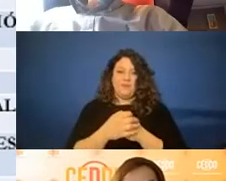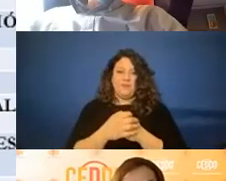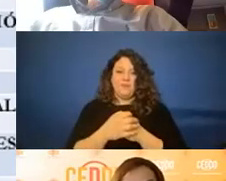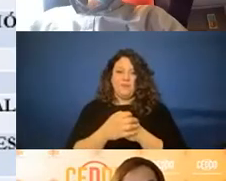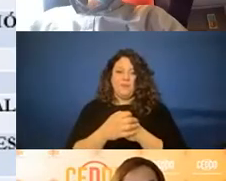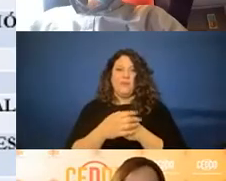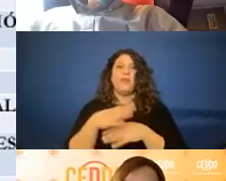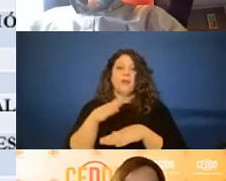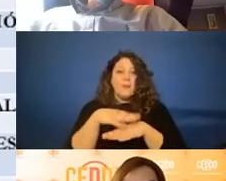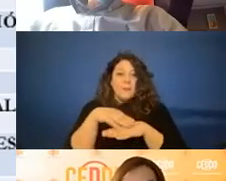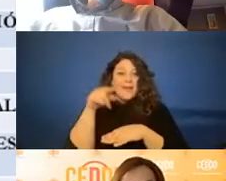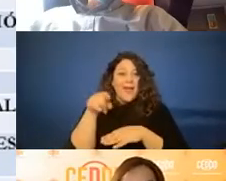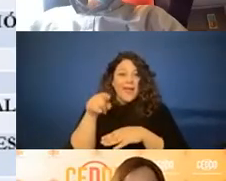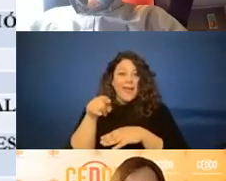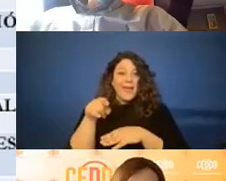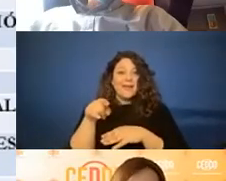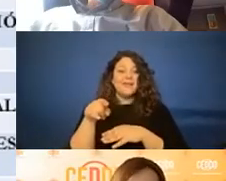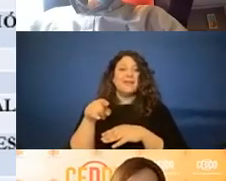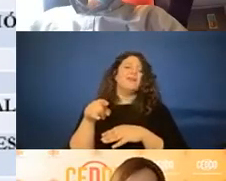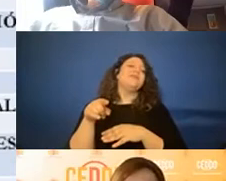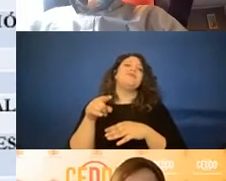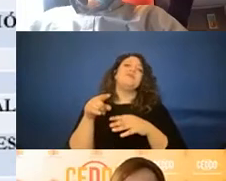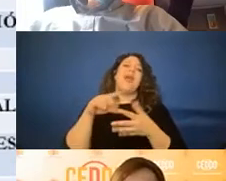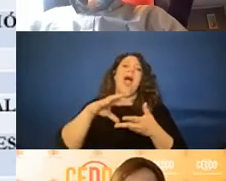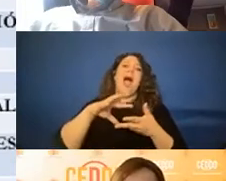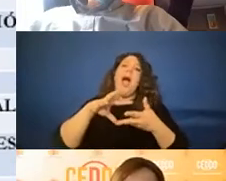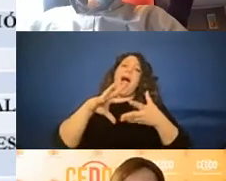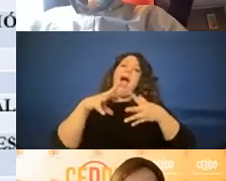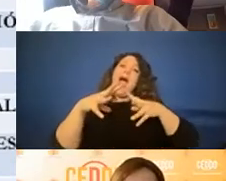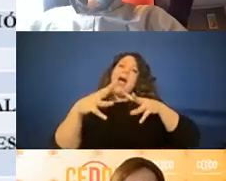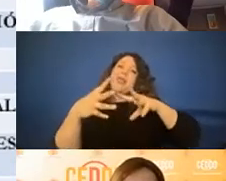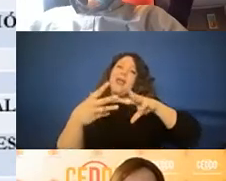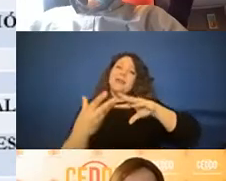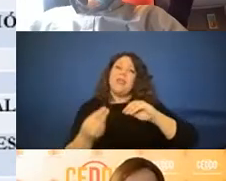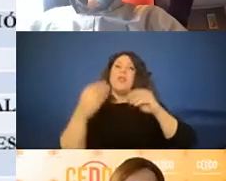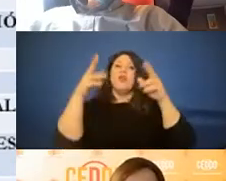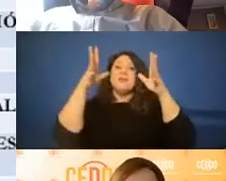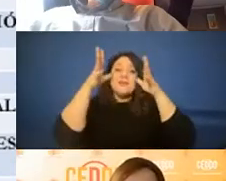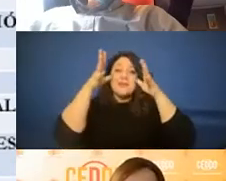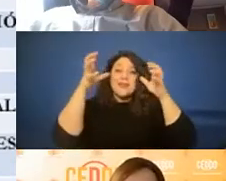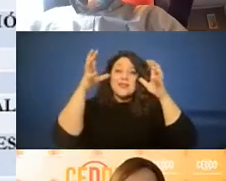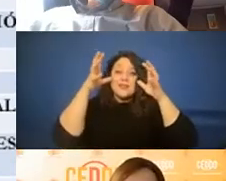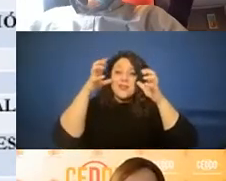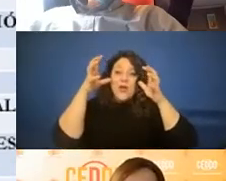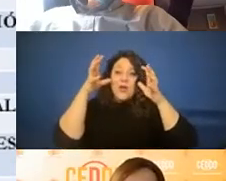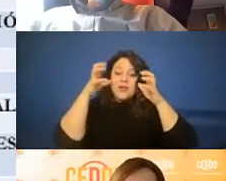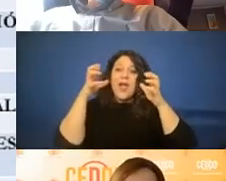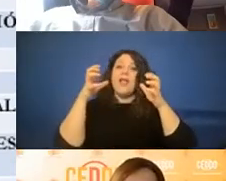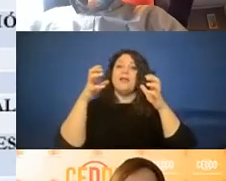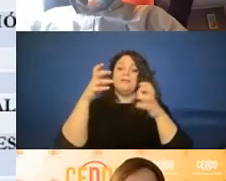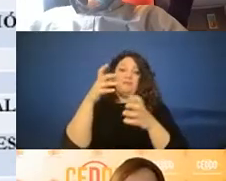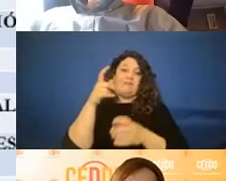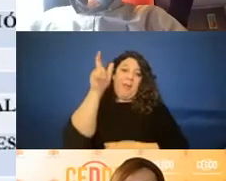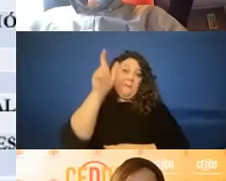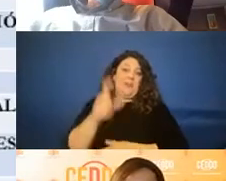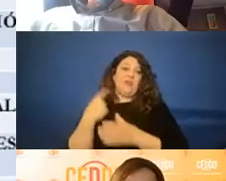ese ejercicio de adaptación sensorial que está haciendo la persona con trastorno del